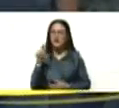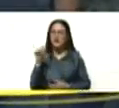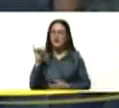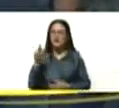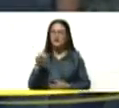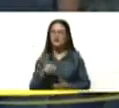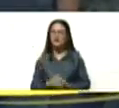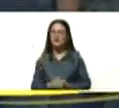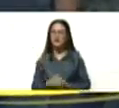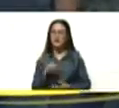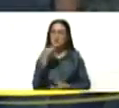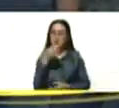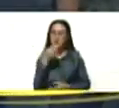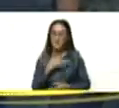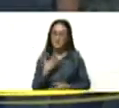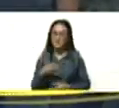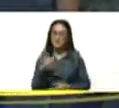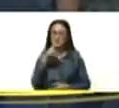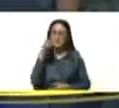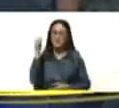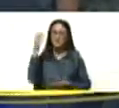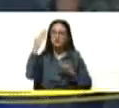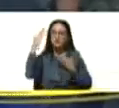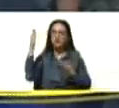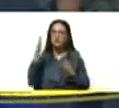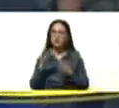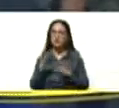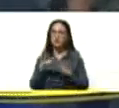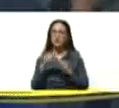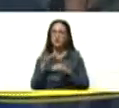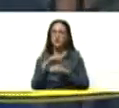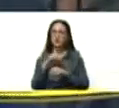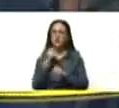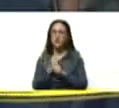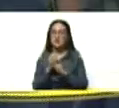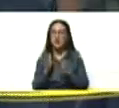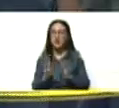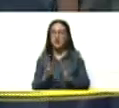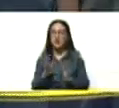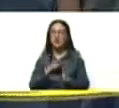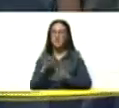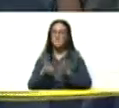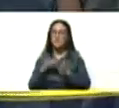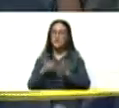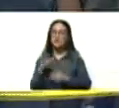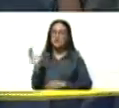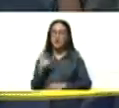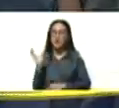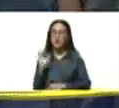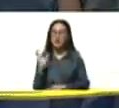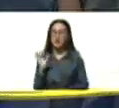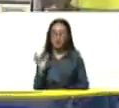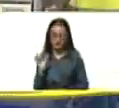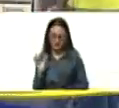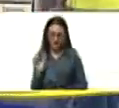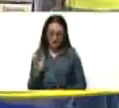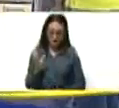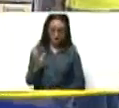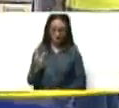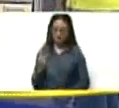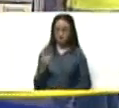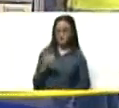Buenas tardes, presidente Nicolás. Saludo de la clase trabajadora del Metro de Caracas. Estamos